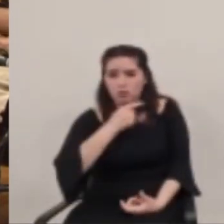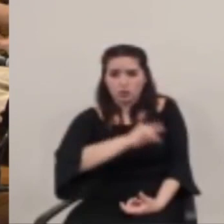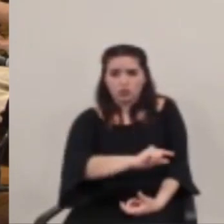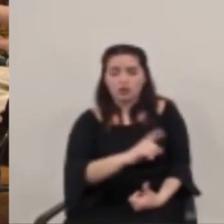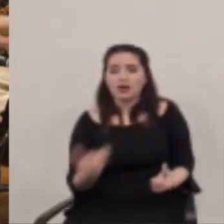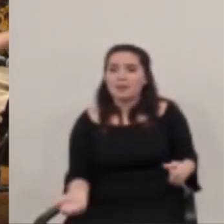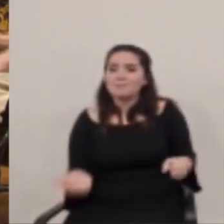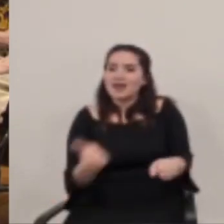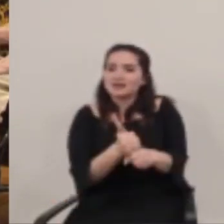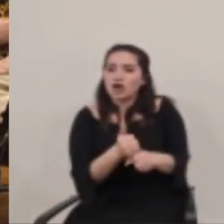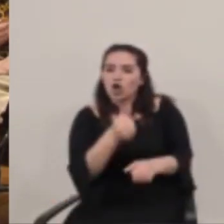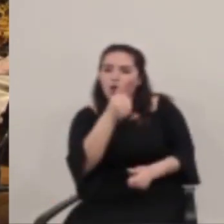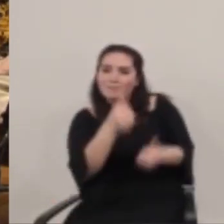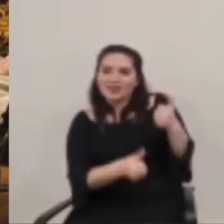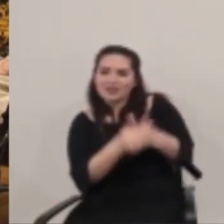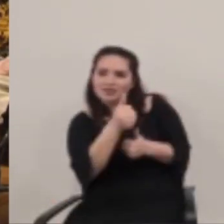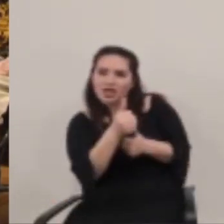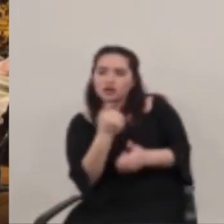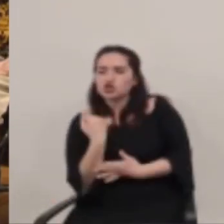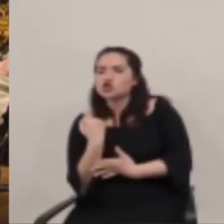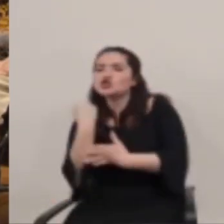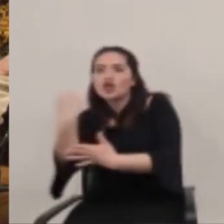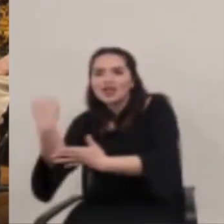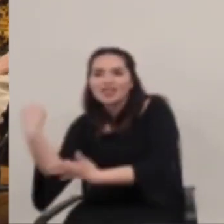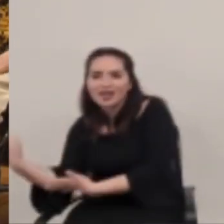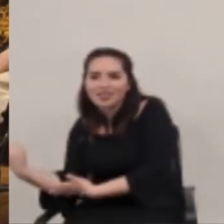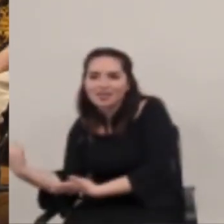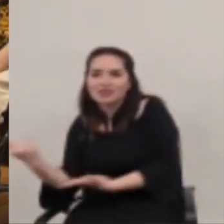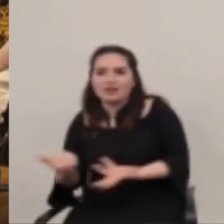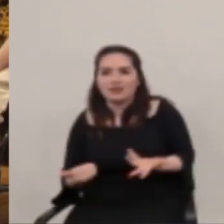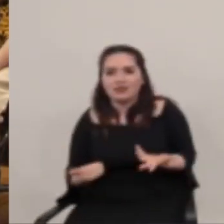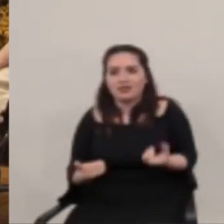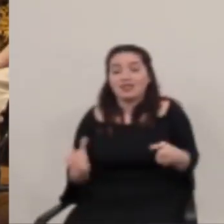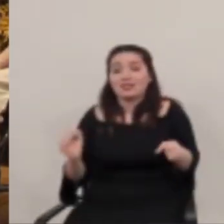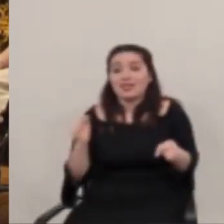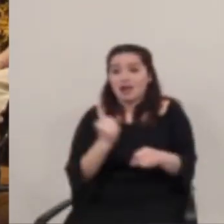reemplazar la competitividad por la solidaridad, por